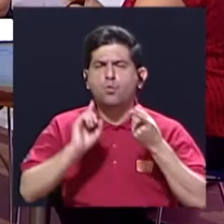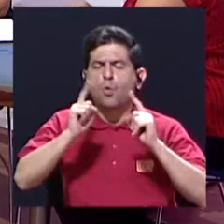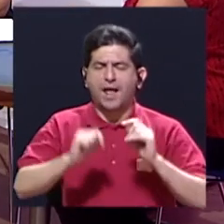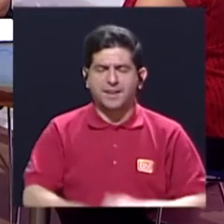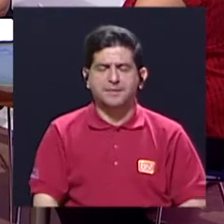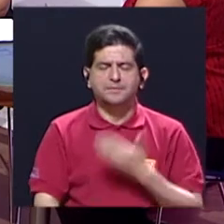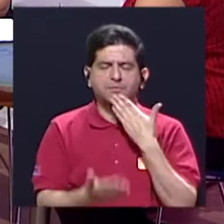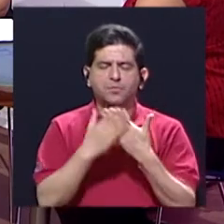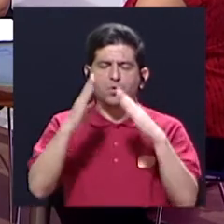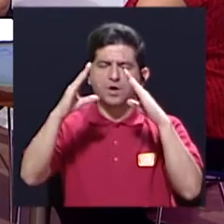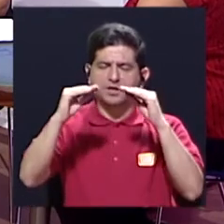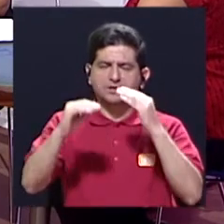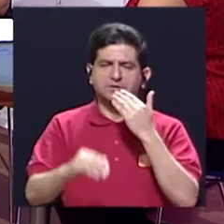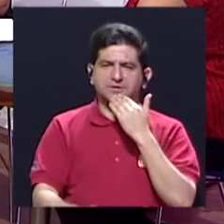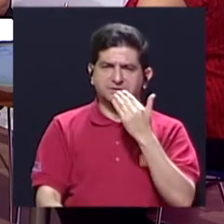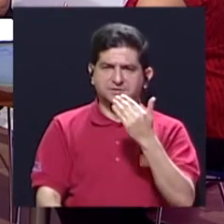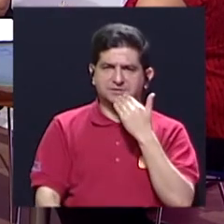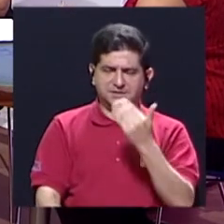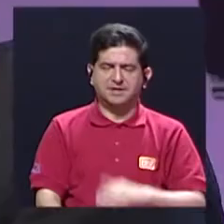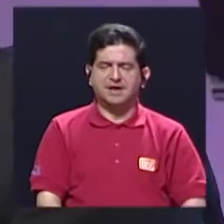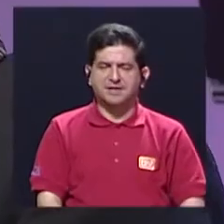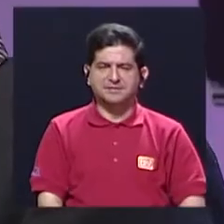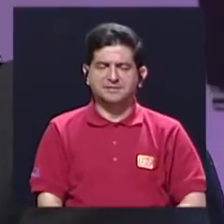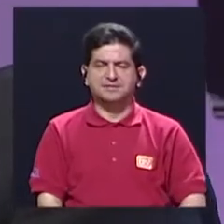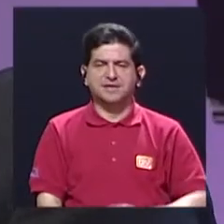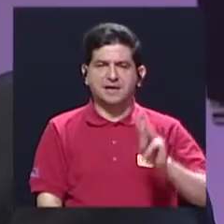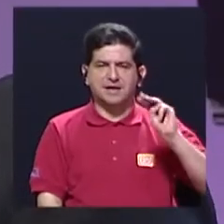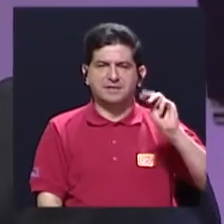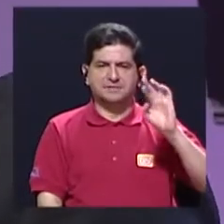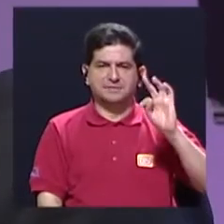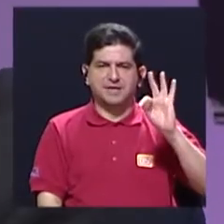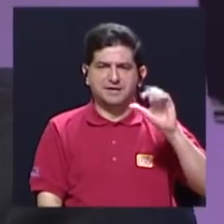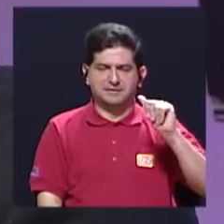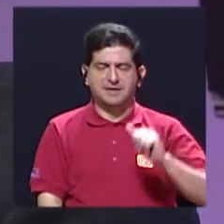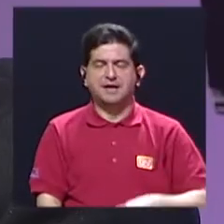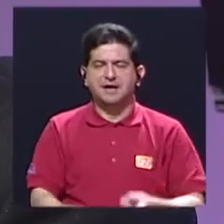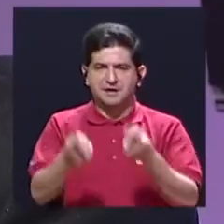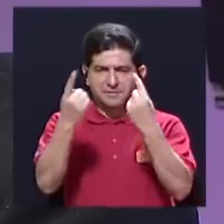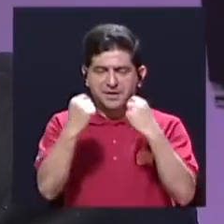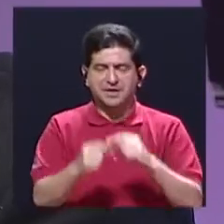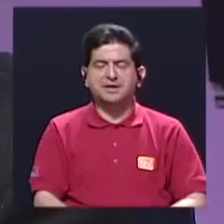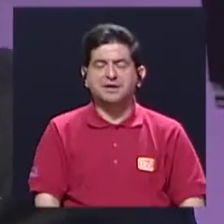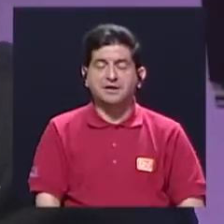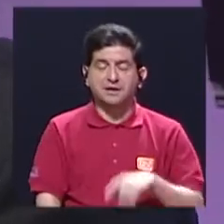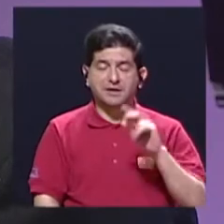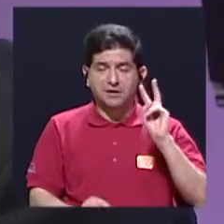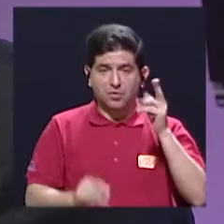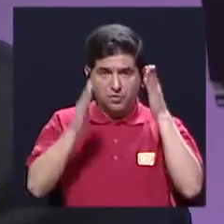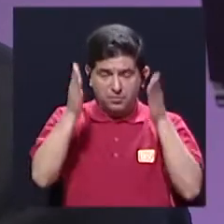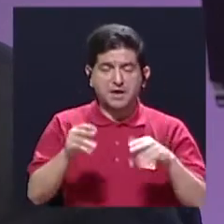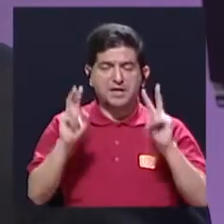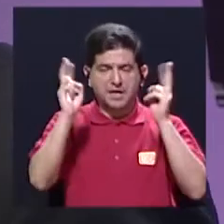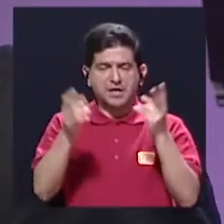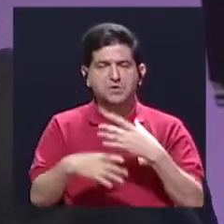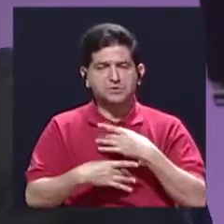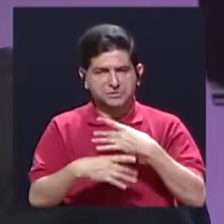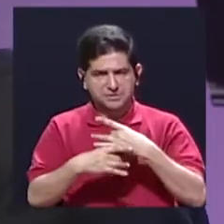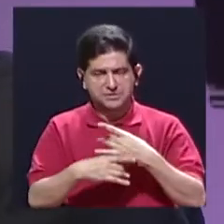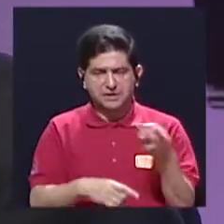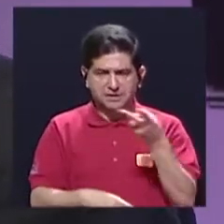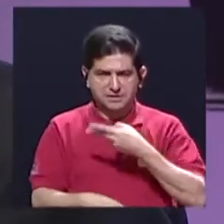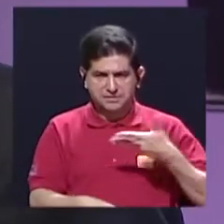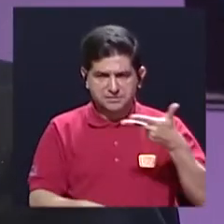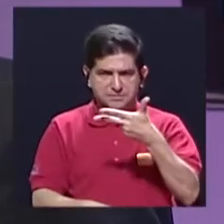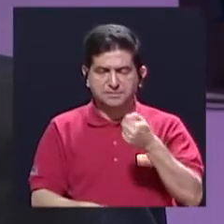Bueno, muy buenas noches y muchas gracias, Marta. Un placer estar aquí con los compañeros en un tema que nos une. Bueno, el Limbo